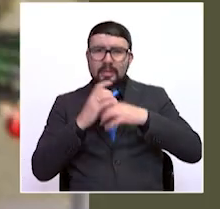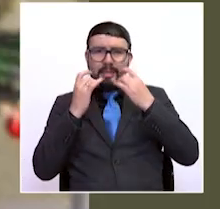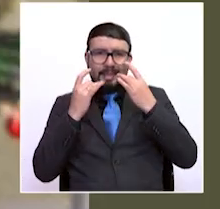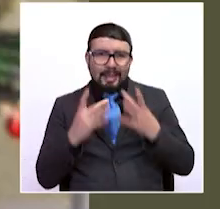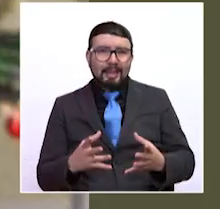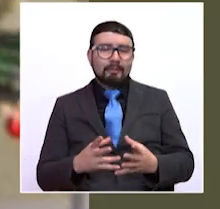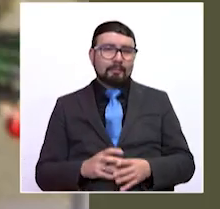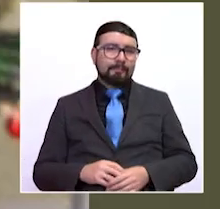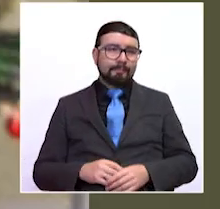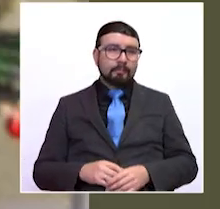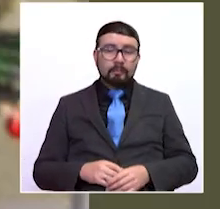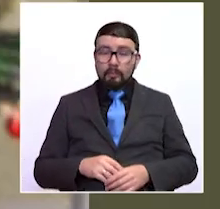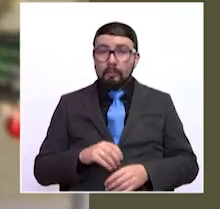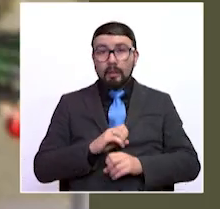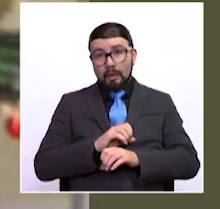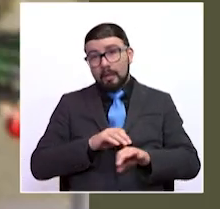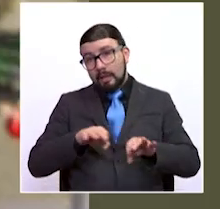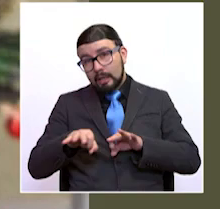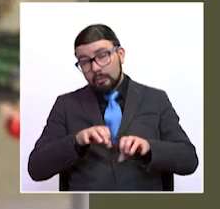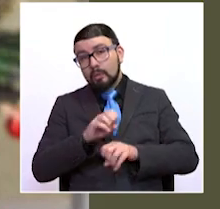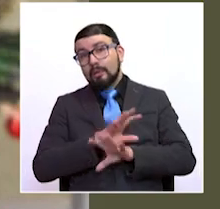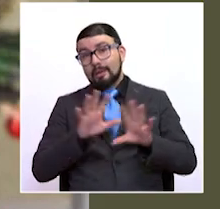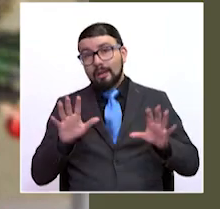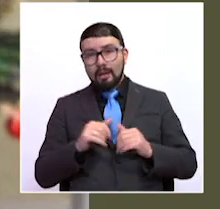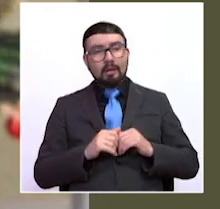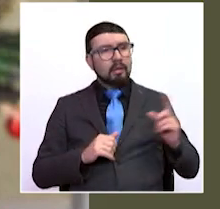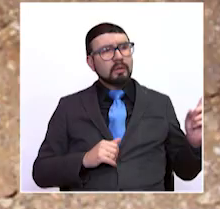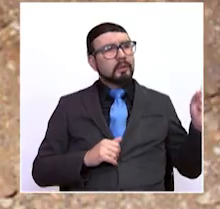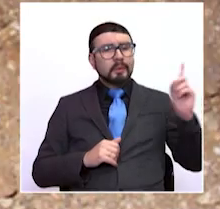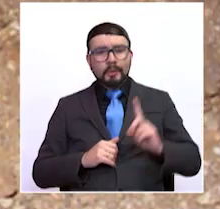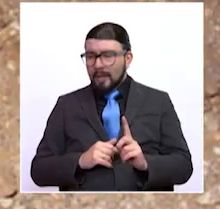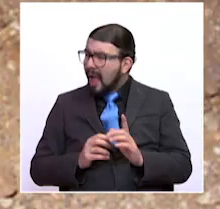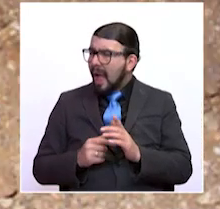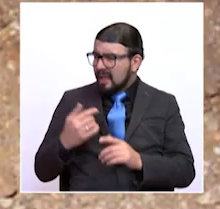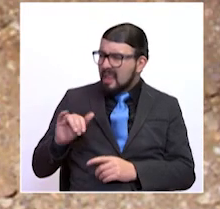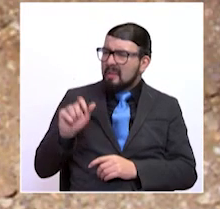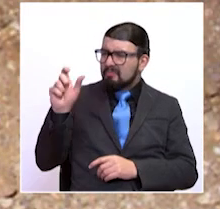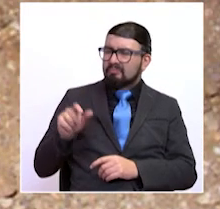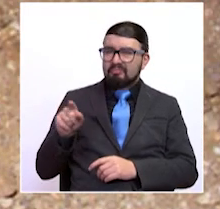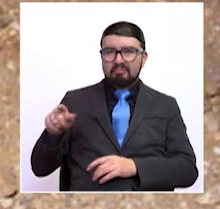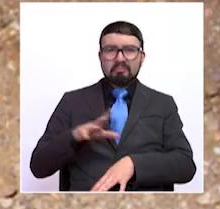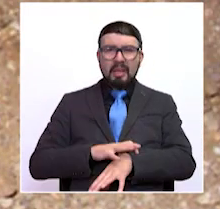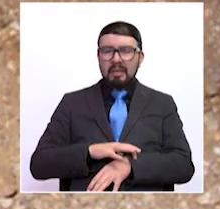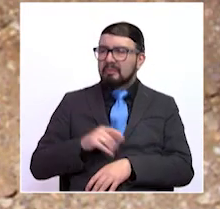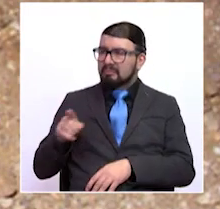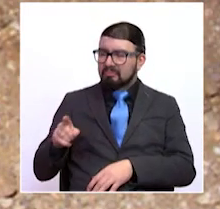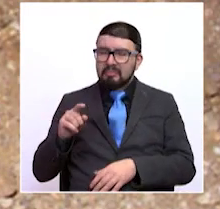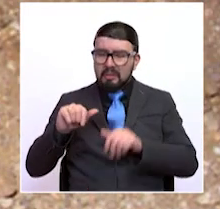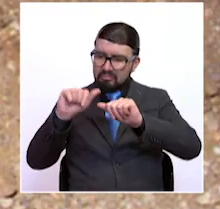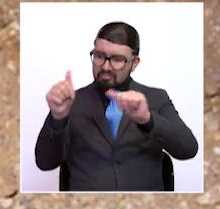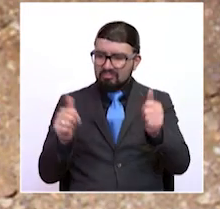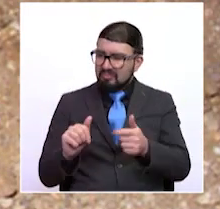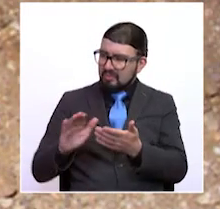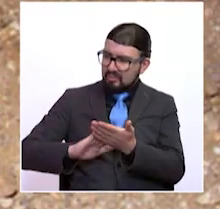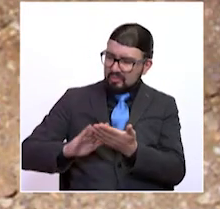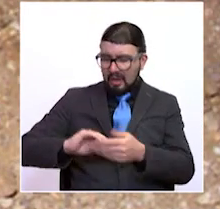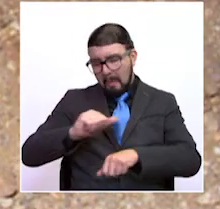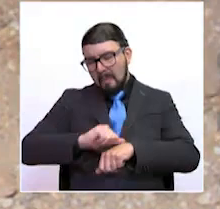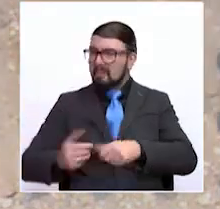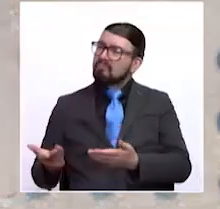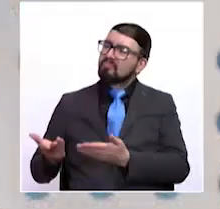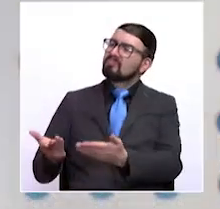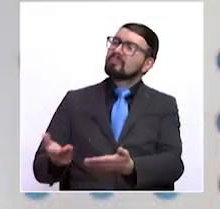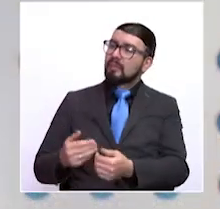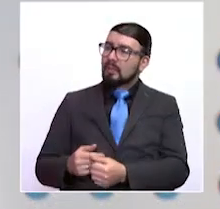claro, porque muchas veces, como dices, llegan con unas expectativas muy altas que uno no sabe en el momento. Uno dice, Dios